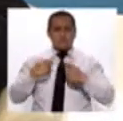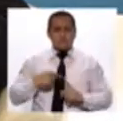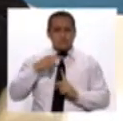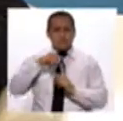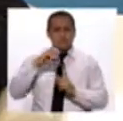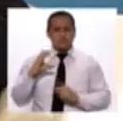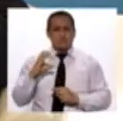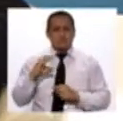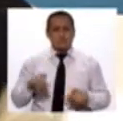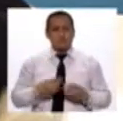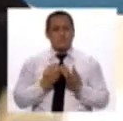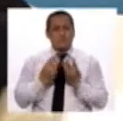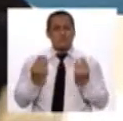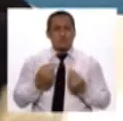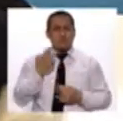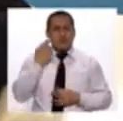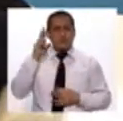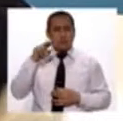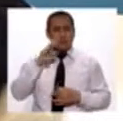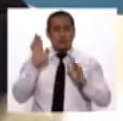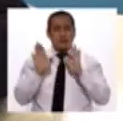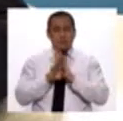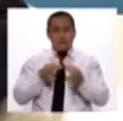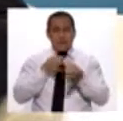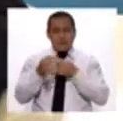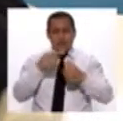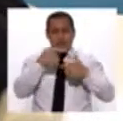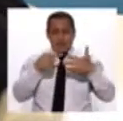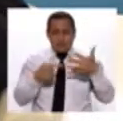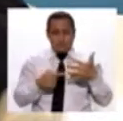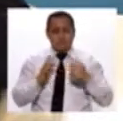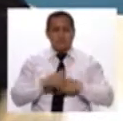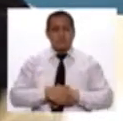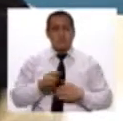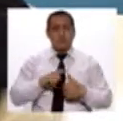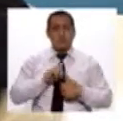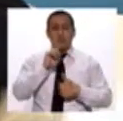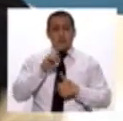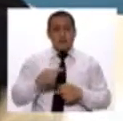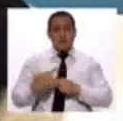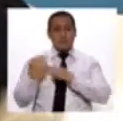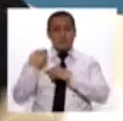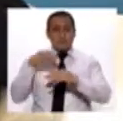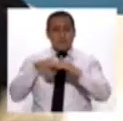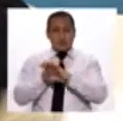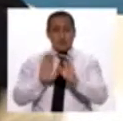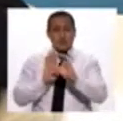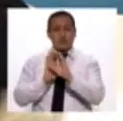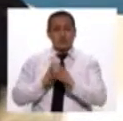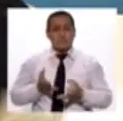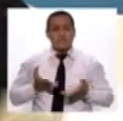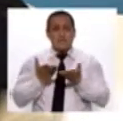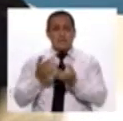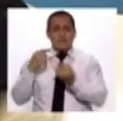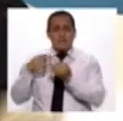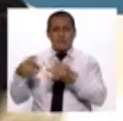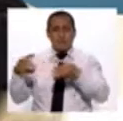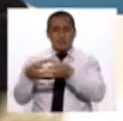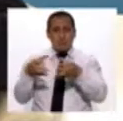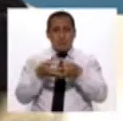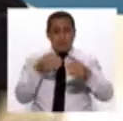Tribunal Constitucional, por varias razones. Vamos a las formales. Las facultades que están en la Constitución son dadas a los órganos que están